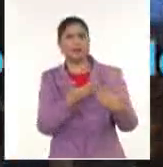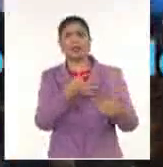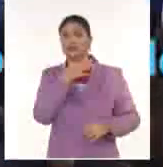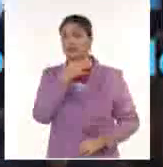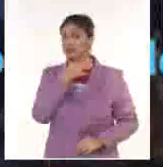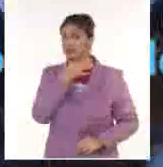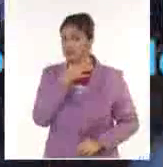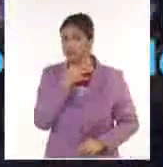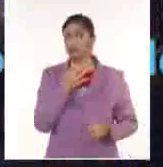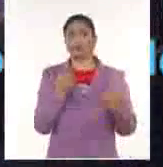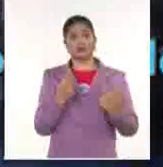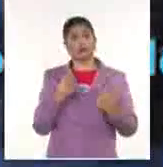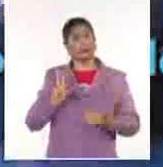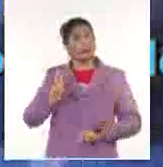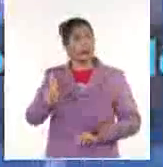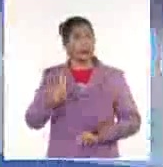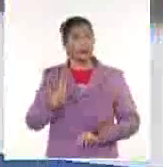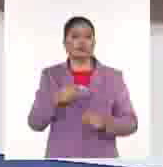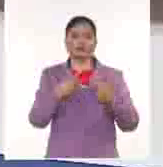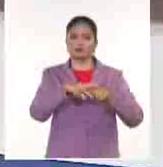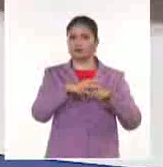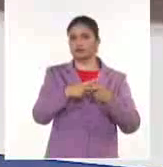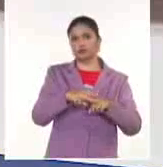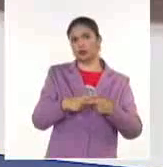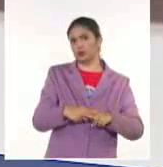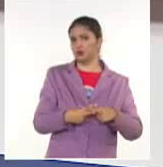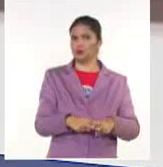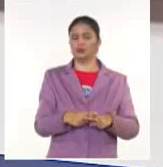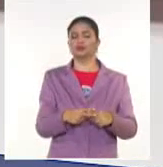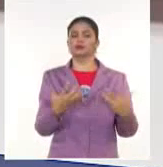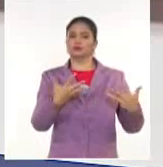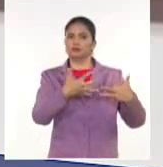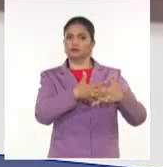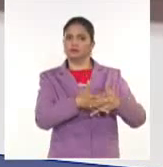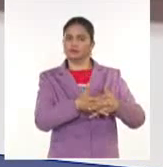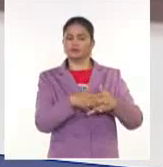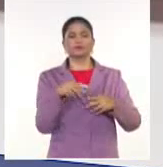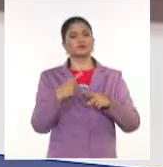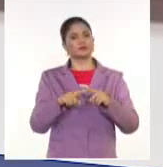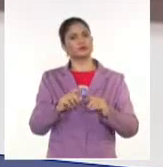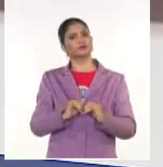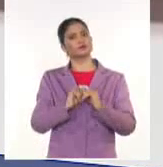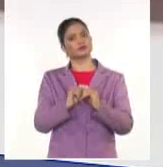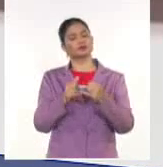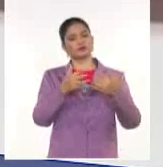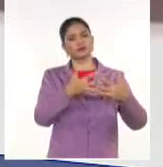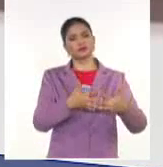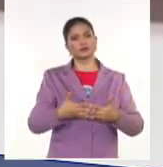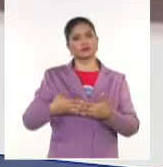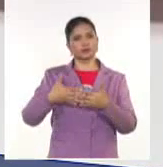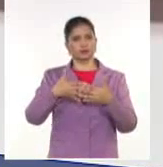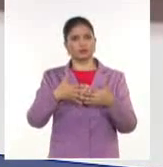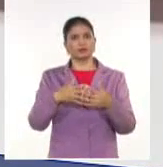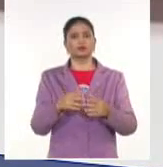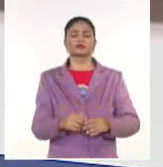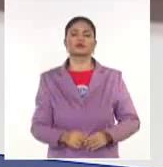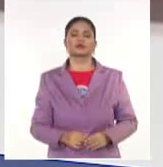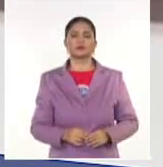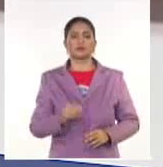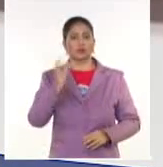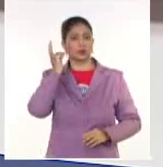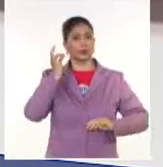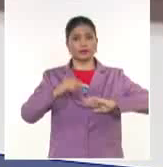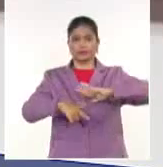más urgentes problemáticas globales seguimos en Estados Unidos y lo decíamos en titulares la vicepresidenta